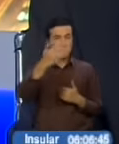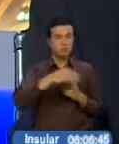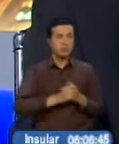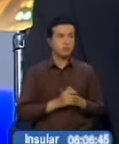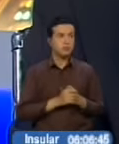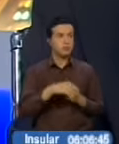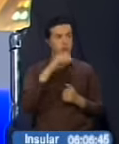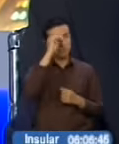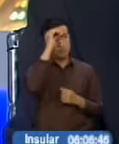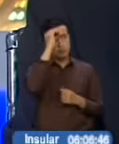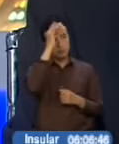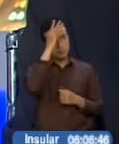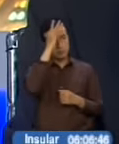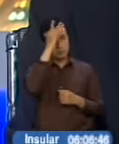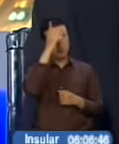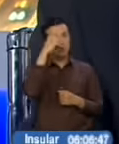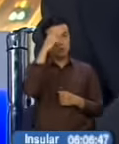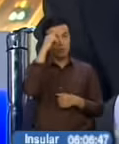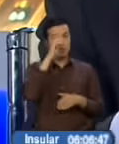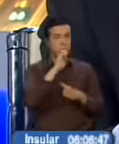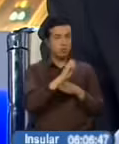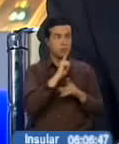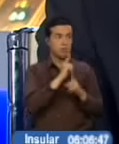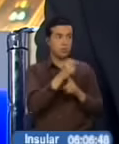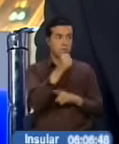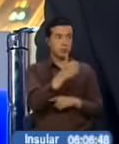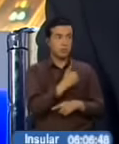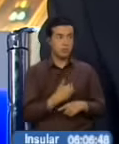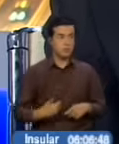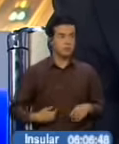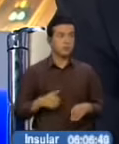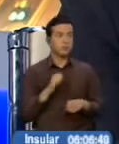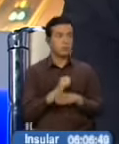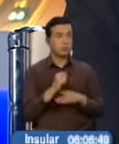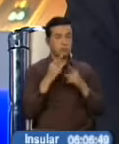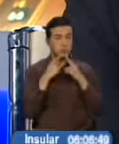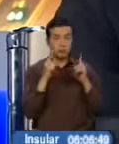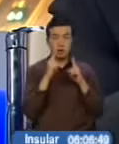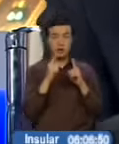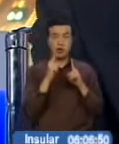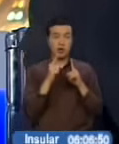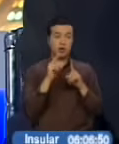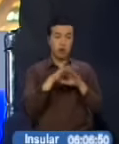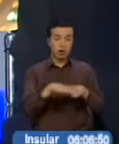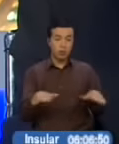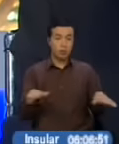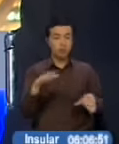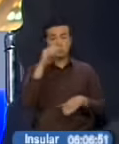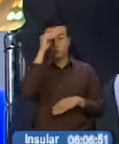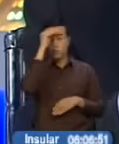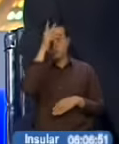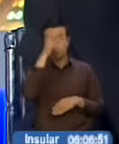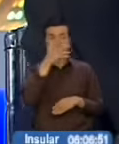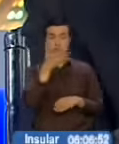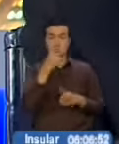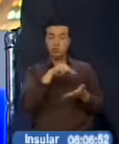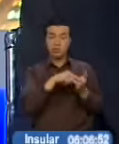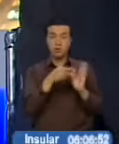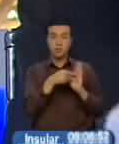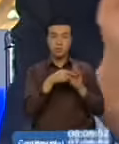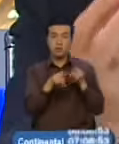El conocimiento, y lo ha dicho el gobierno nacional y el propio presidente de la República, es decir, el talento humano y el conocimiento, es parte